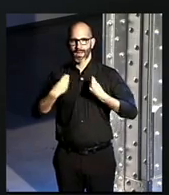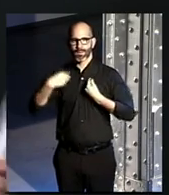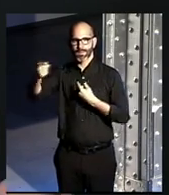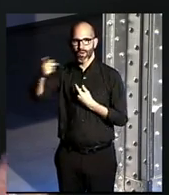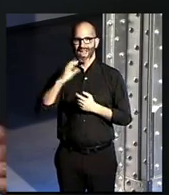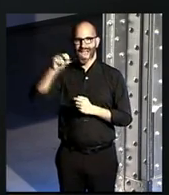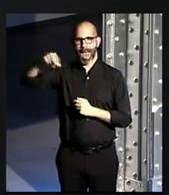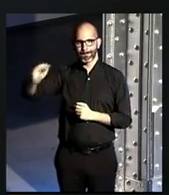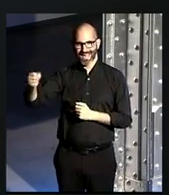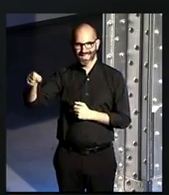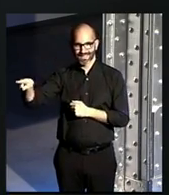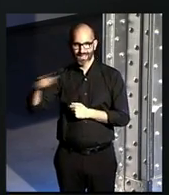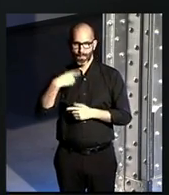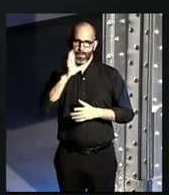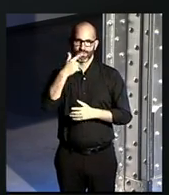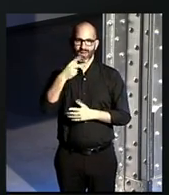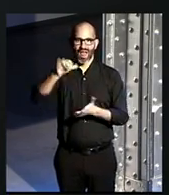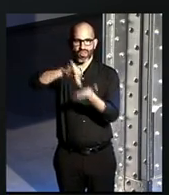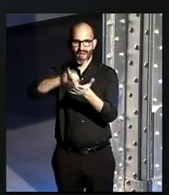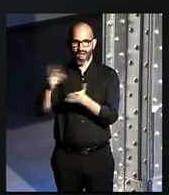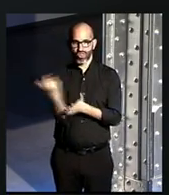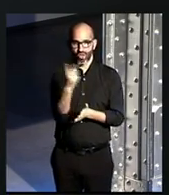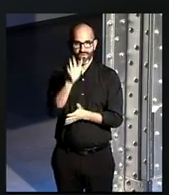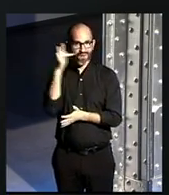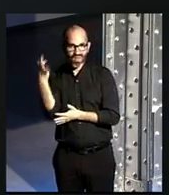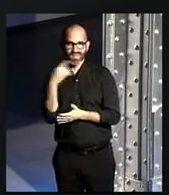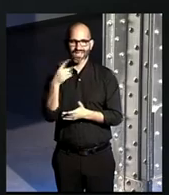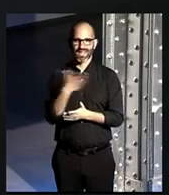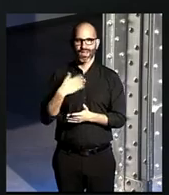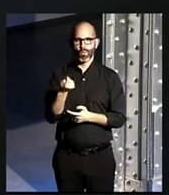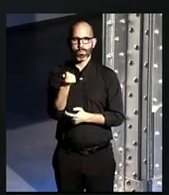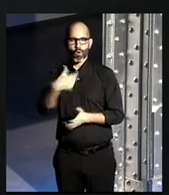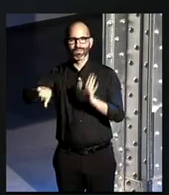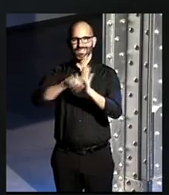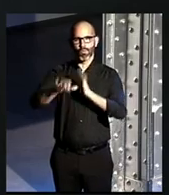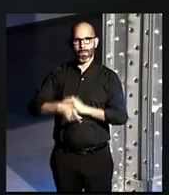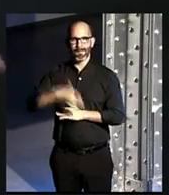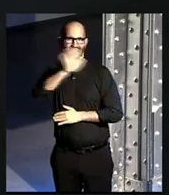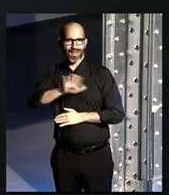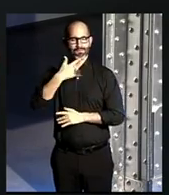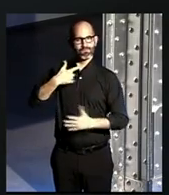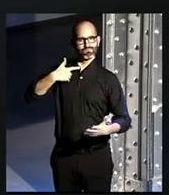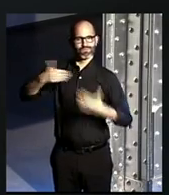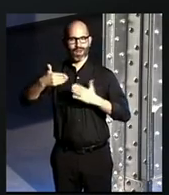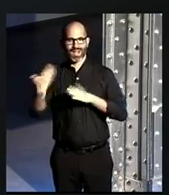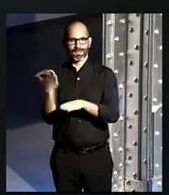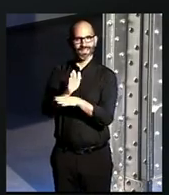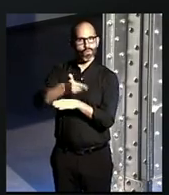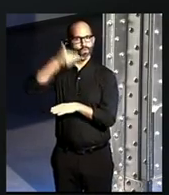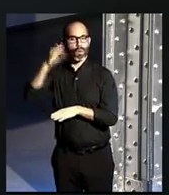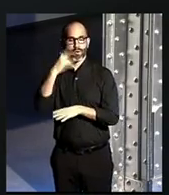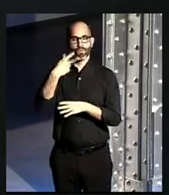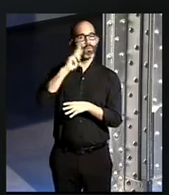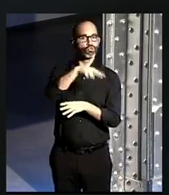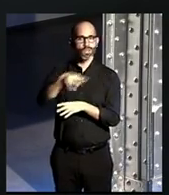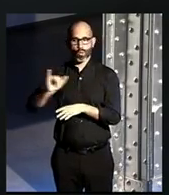Así, las 2 ciudades francesas quieren ser un poco el símbolo de Verne, ¿no? Hay 2 museos y todo. Sí. El Museo